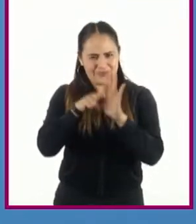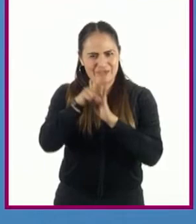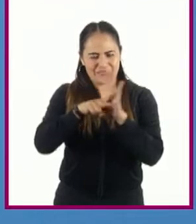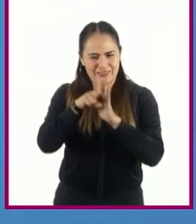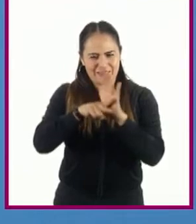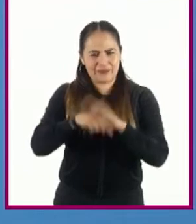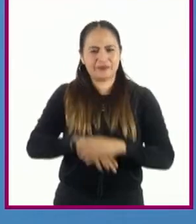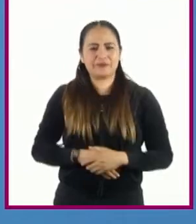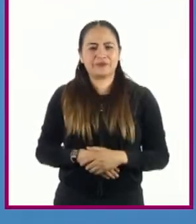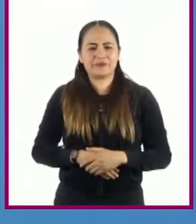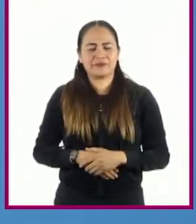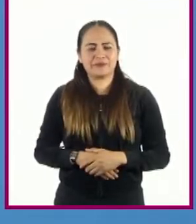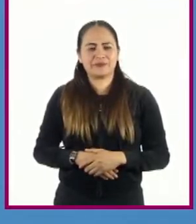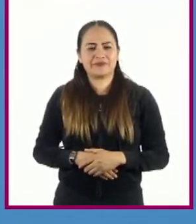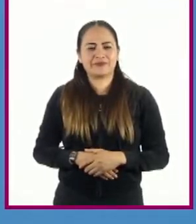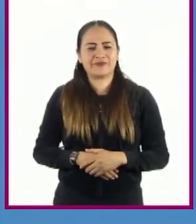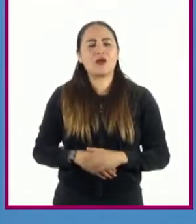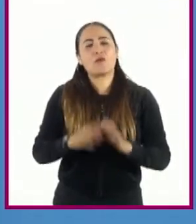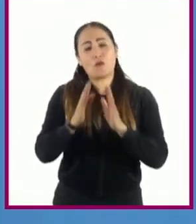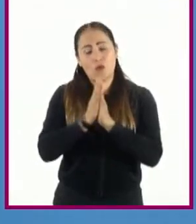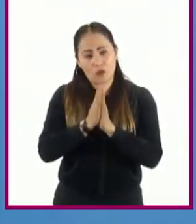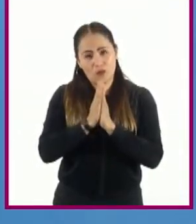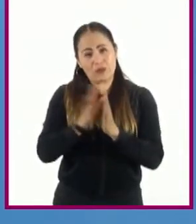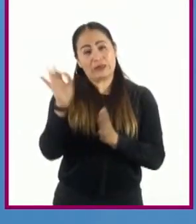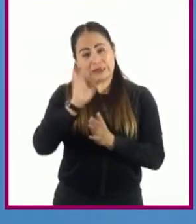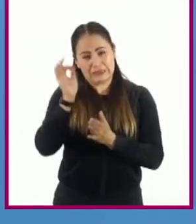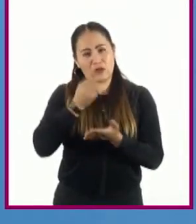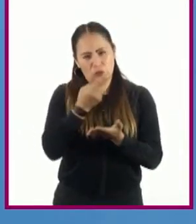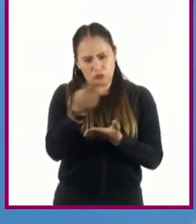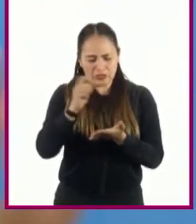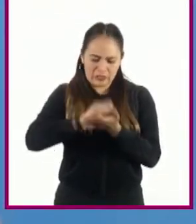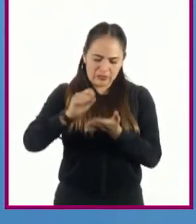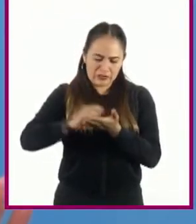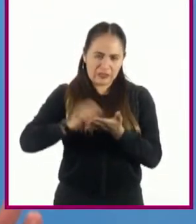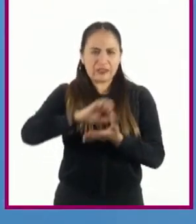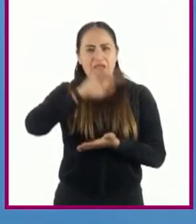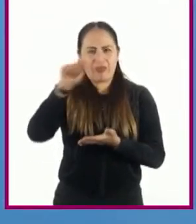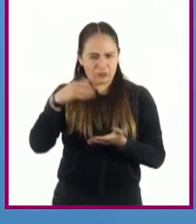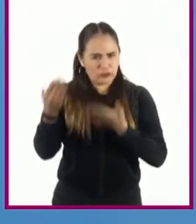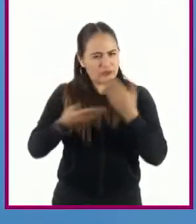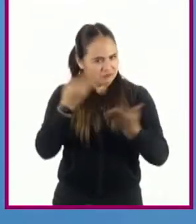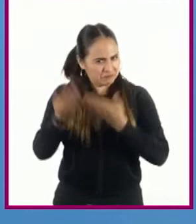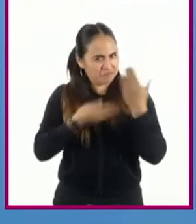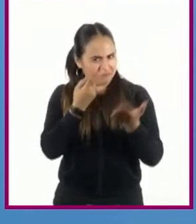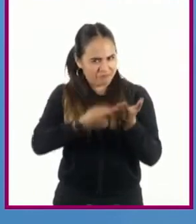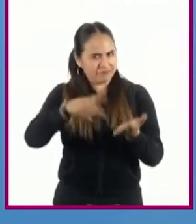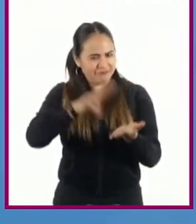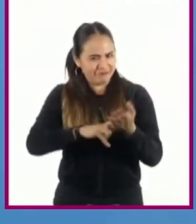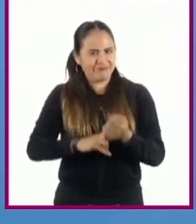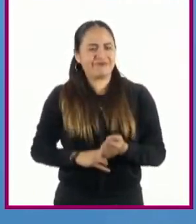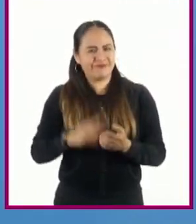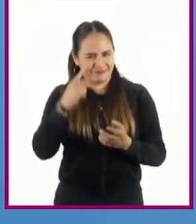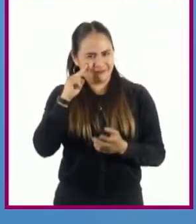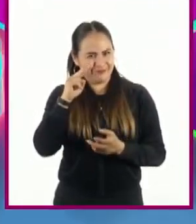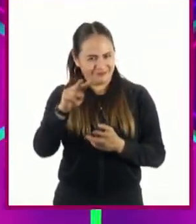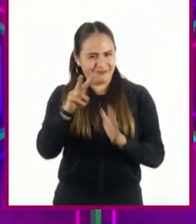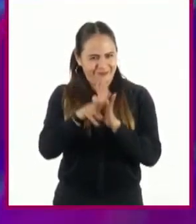escuchar. Si es posible, tomen notas en su cuaderno para estudiarlo más tarde. ¡Corre video!